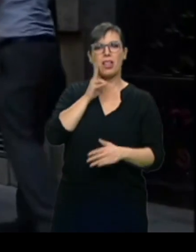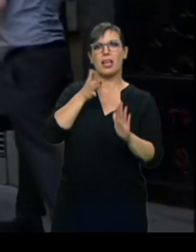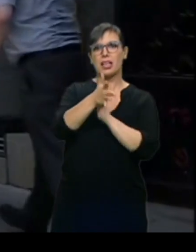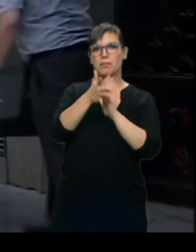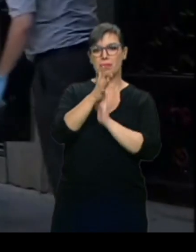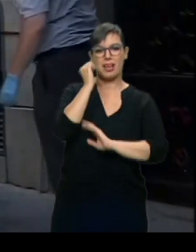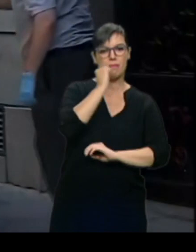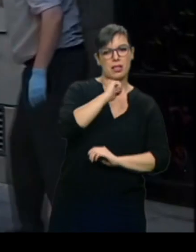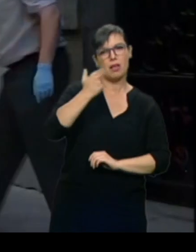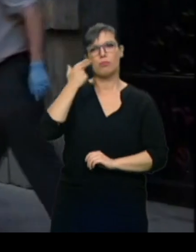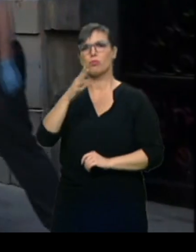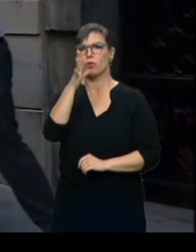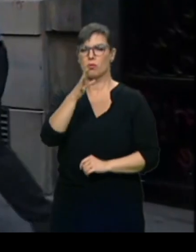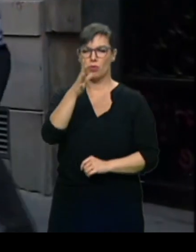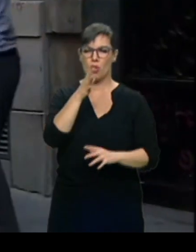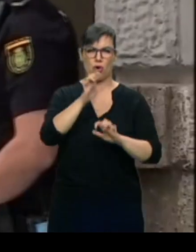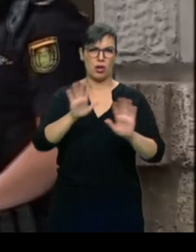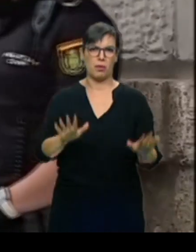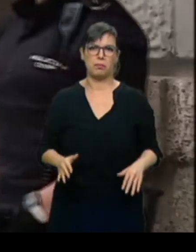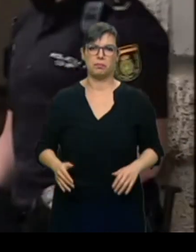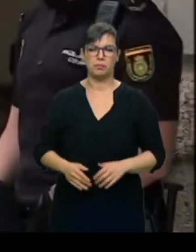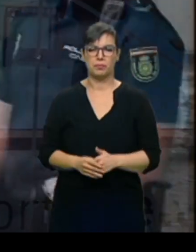este terrible suceso.